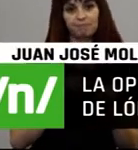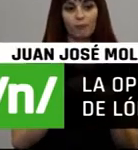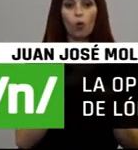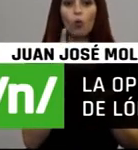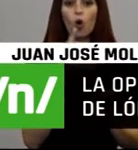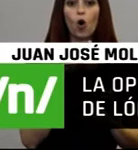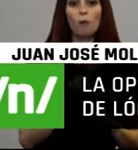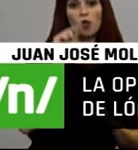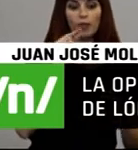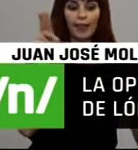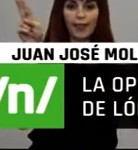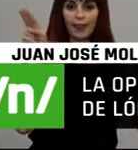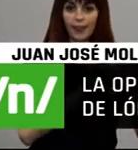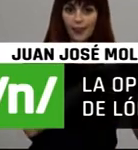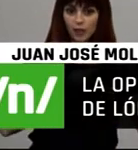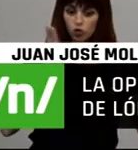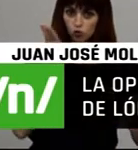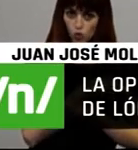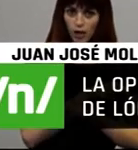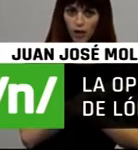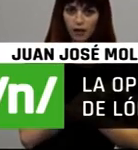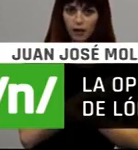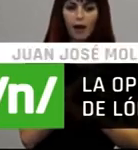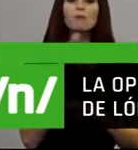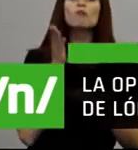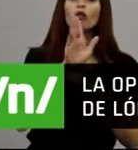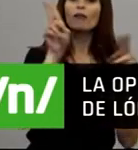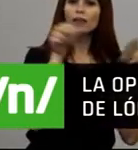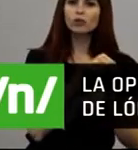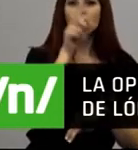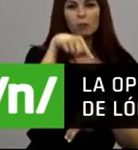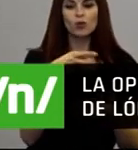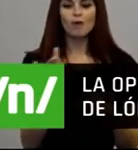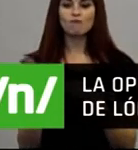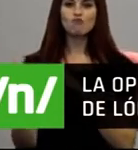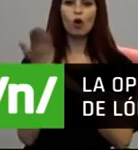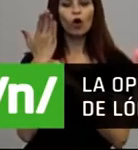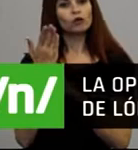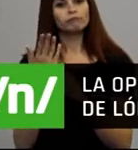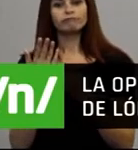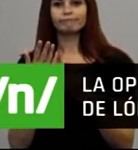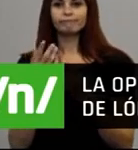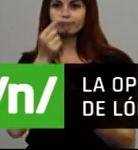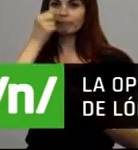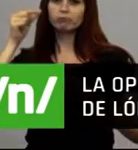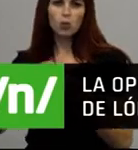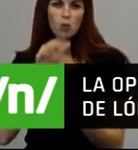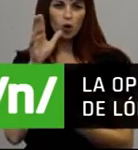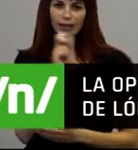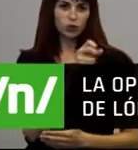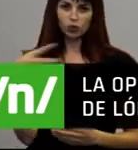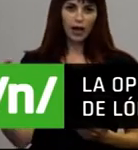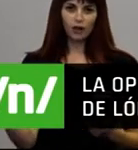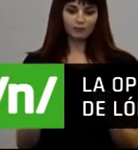de censura, pero también una moción estrepitosa por los resultados. Resultados que han dado una